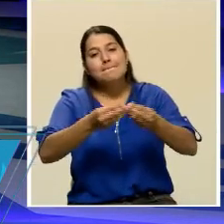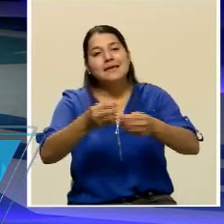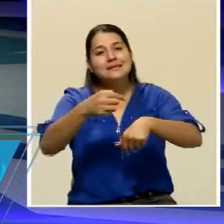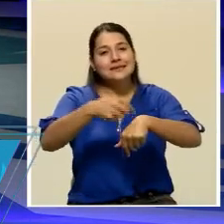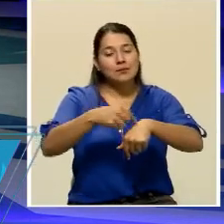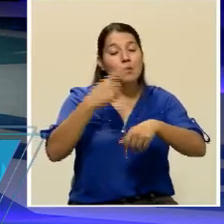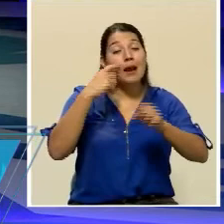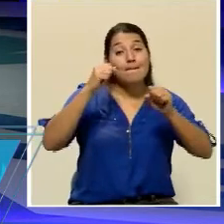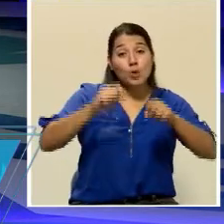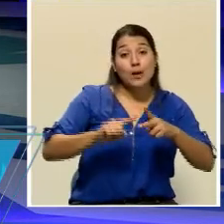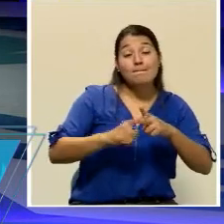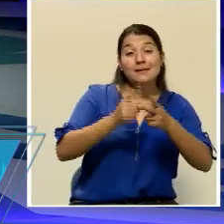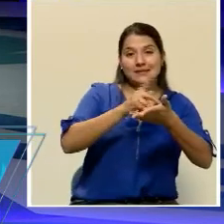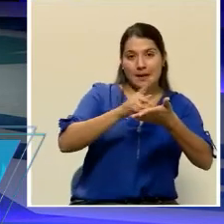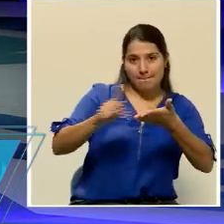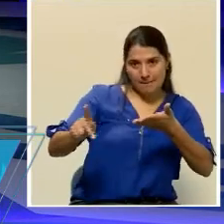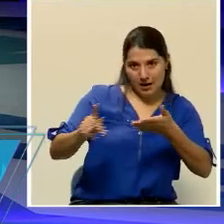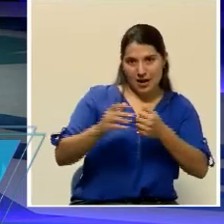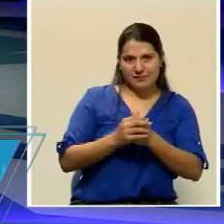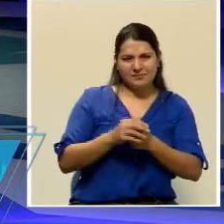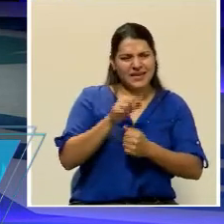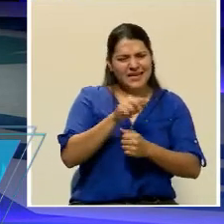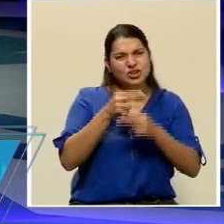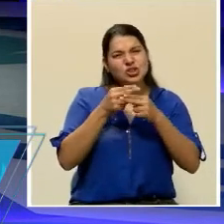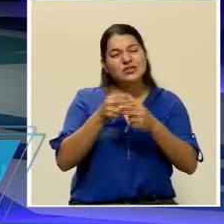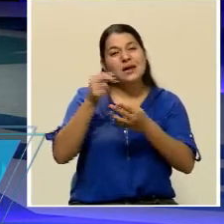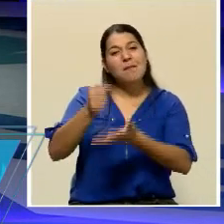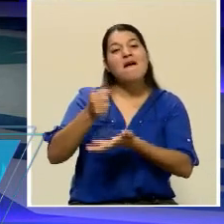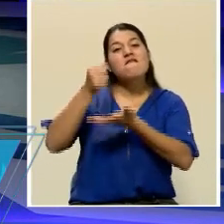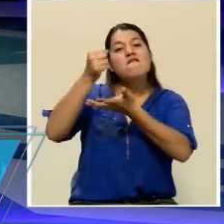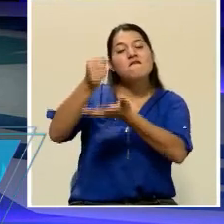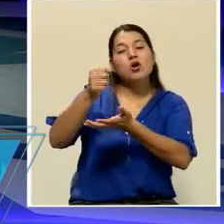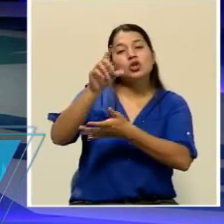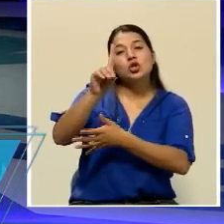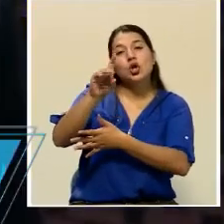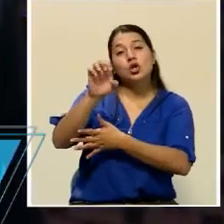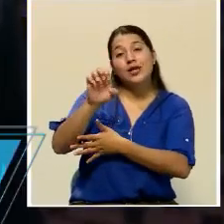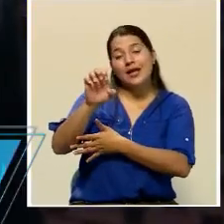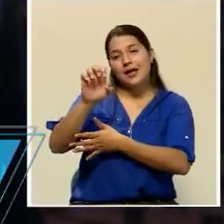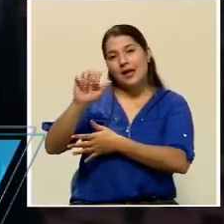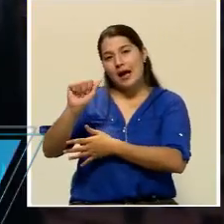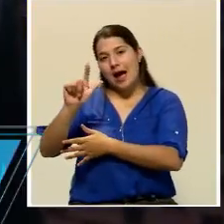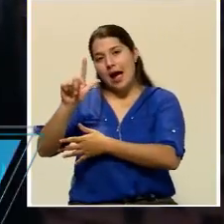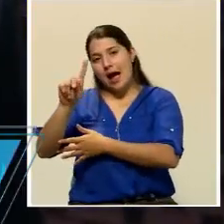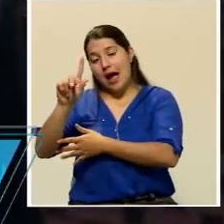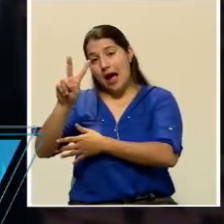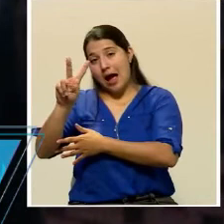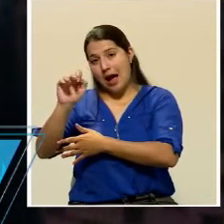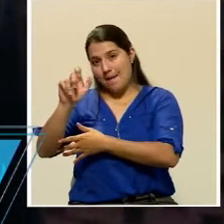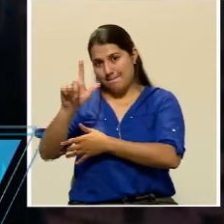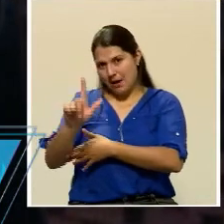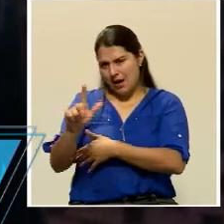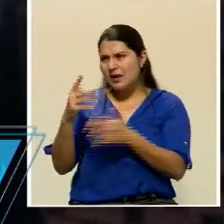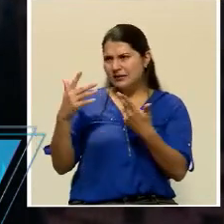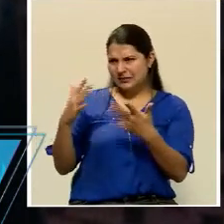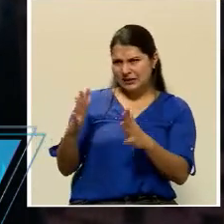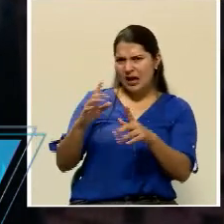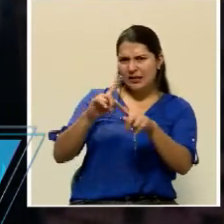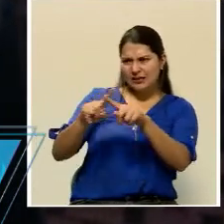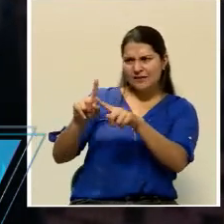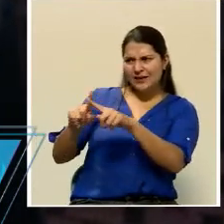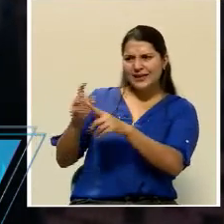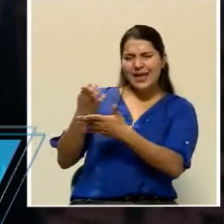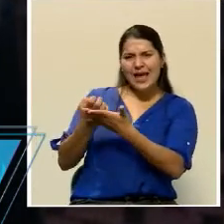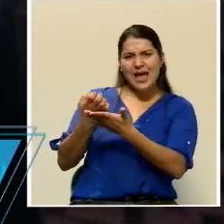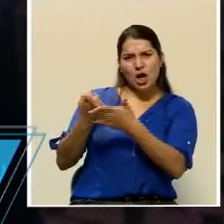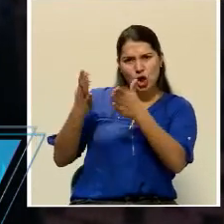fondo de avales. Economistas como don Gerardo Corrales han señalado la posibilidad y necesidad de